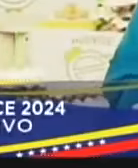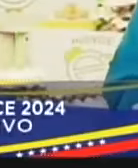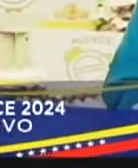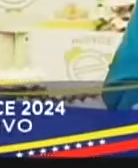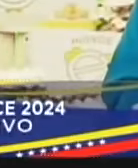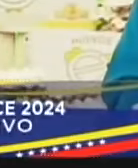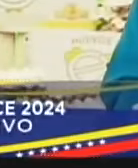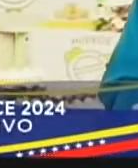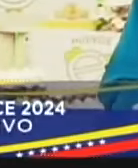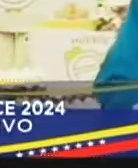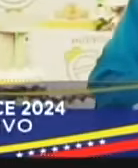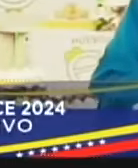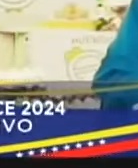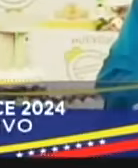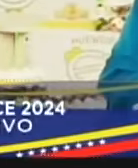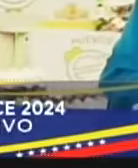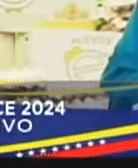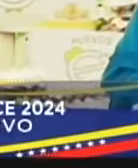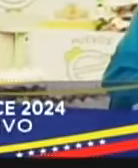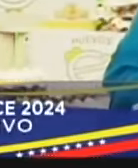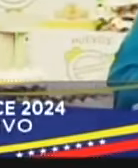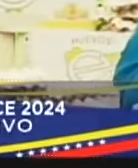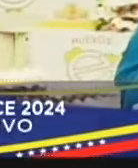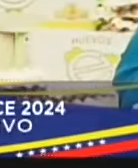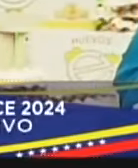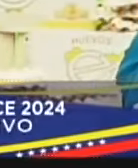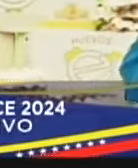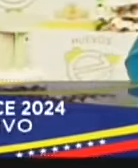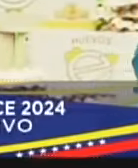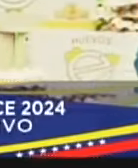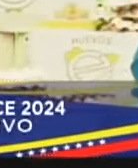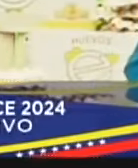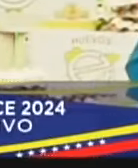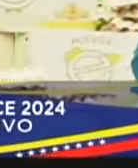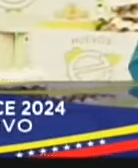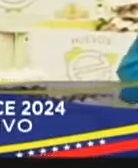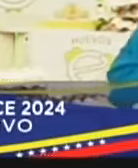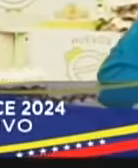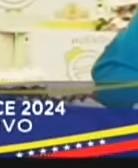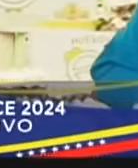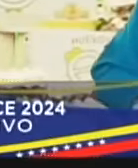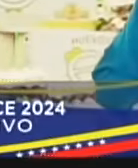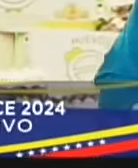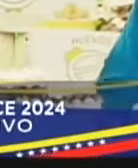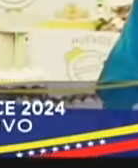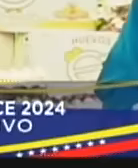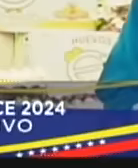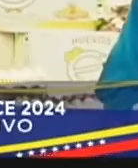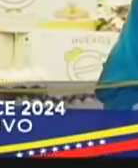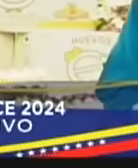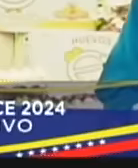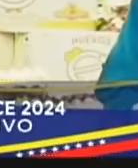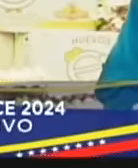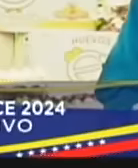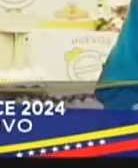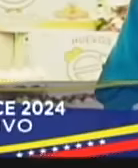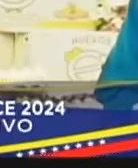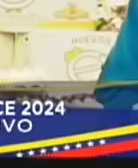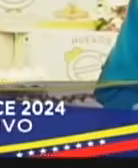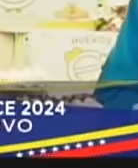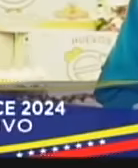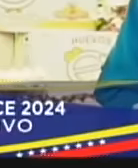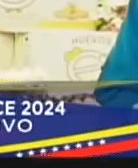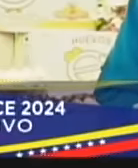hacer balance consciente del camino andado. Estamos en el camino correcto. Nosotros tenemos que